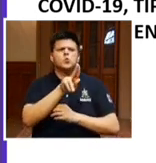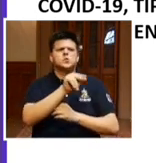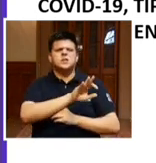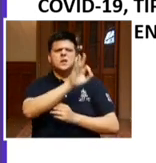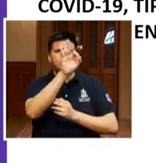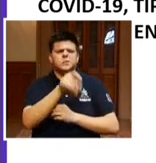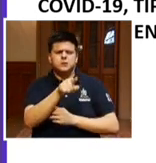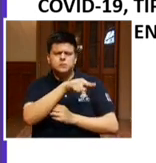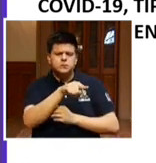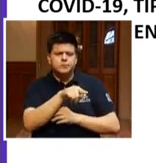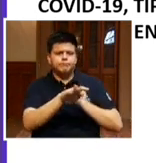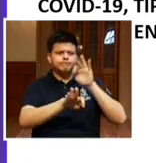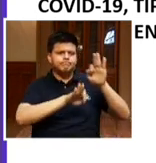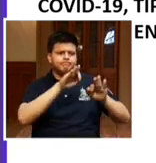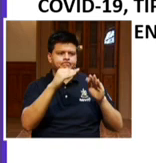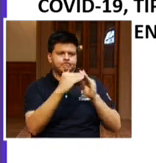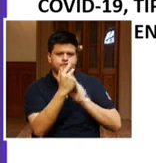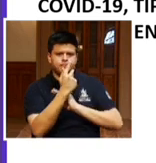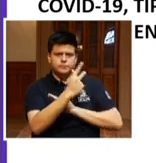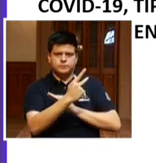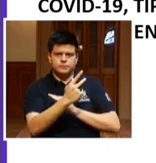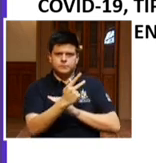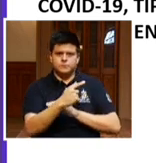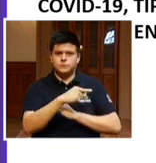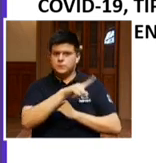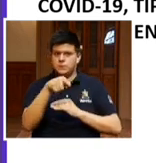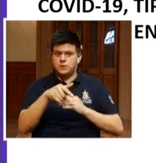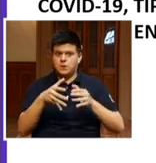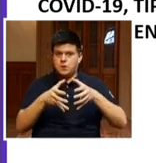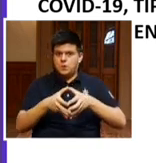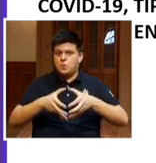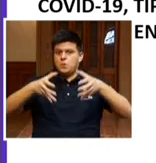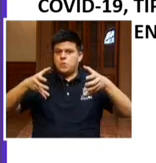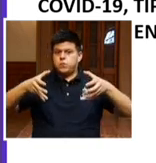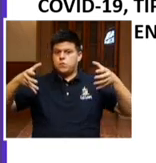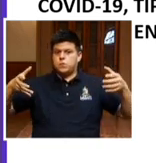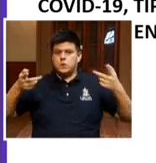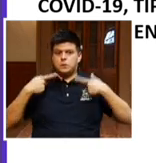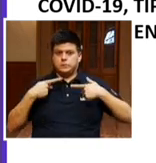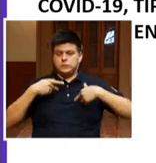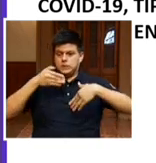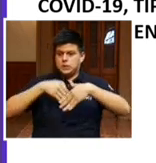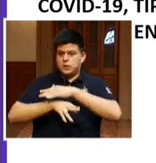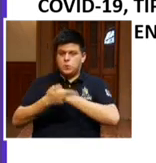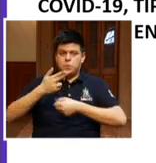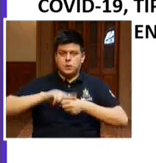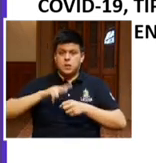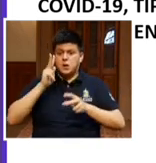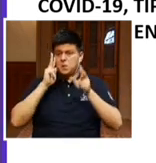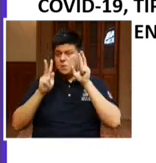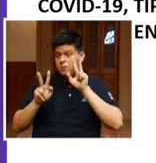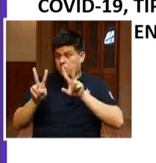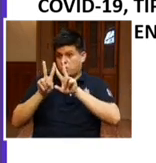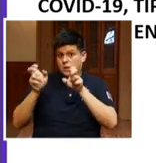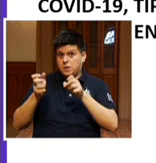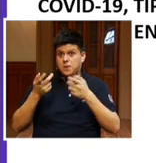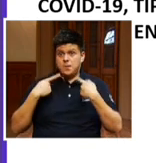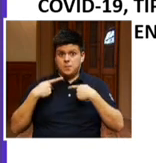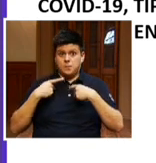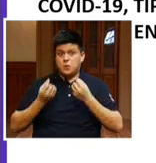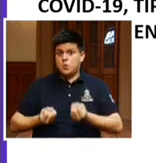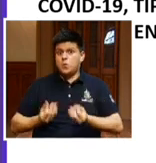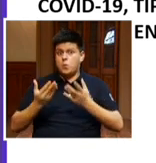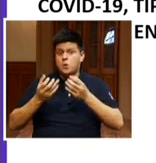esto según el tipo de tratamiento. Entre más aumente el porcentaje de hospitalizados, la capacidad hospitalaria se ve